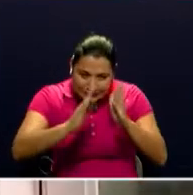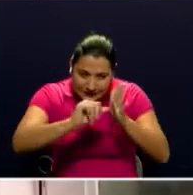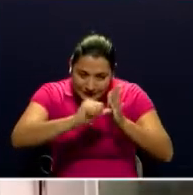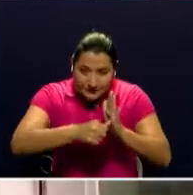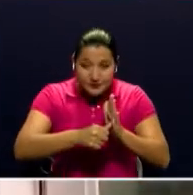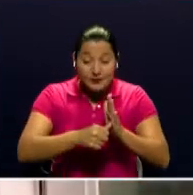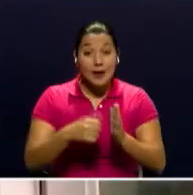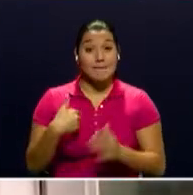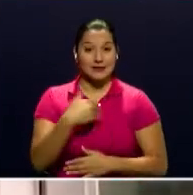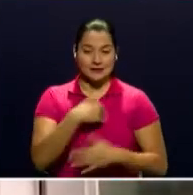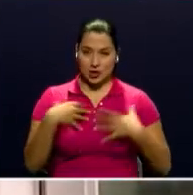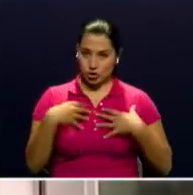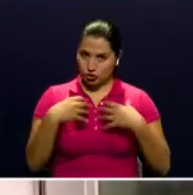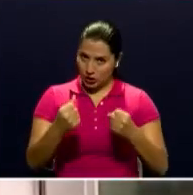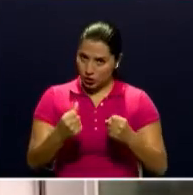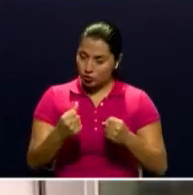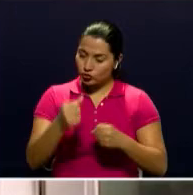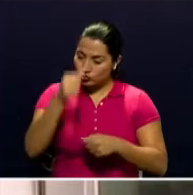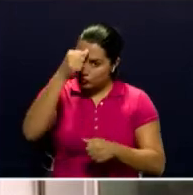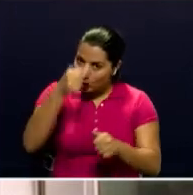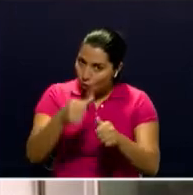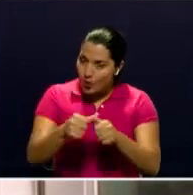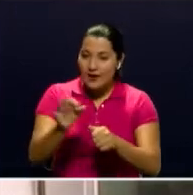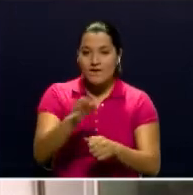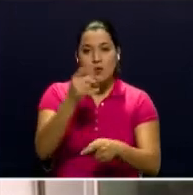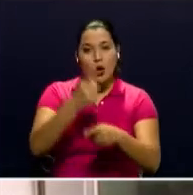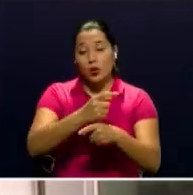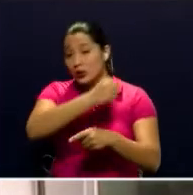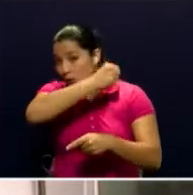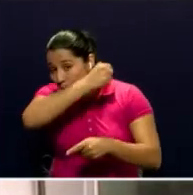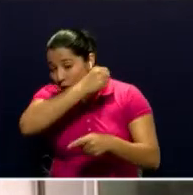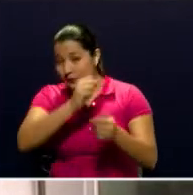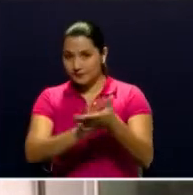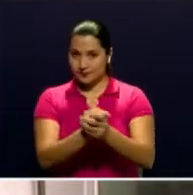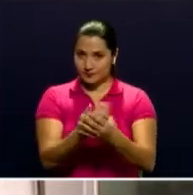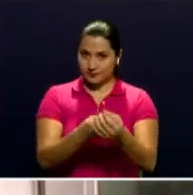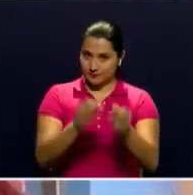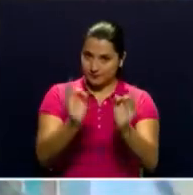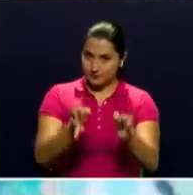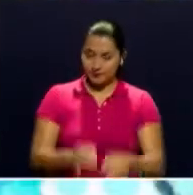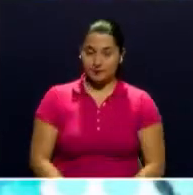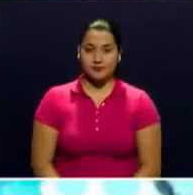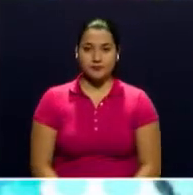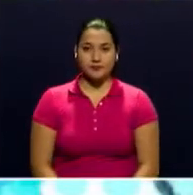Salud hace énfasis en el protocolo de estornudo y lavado de manos.